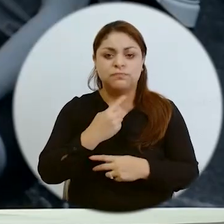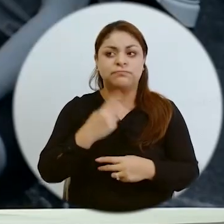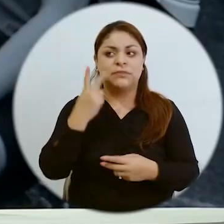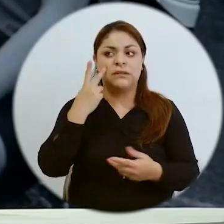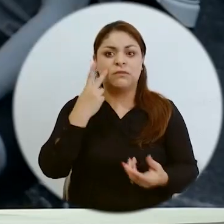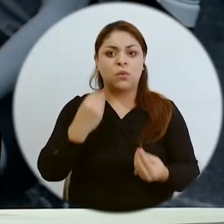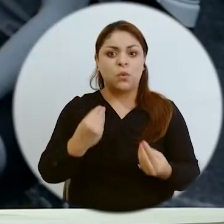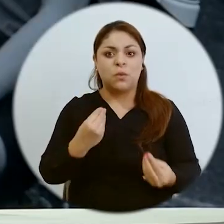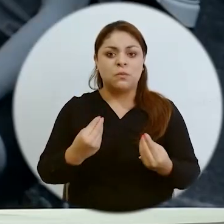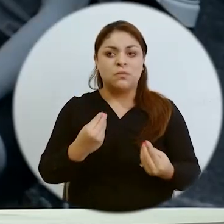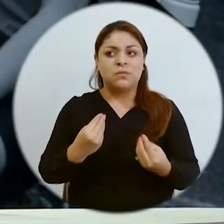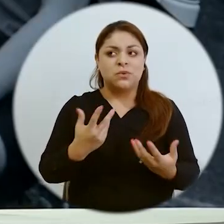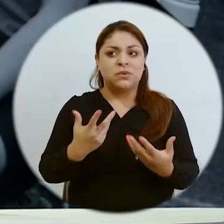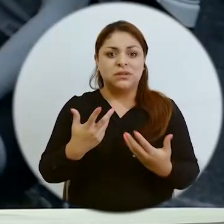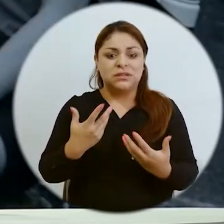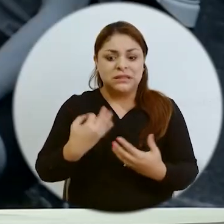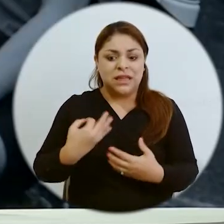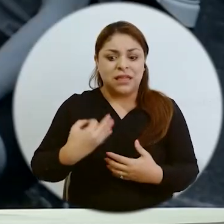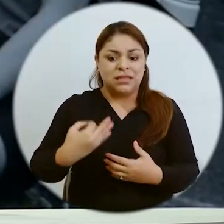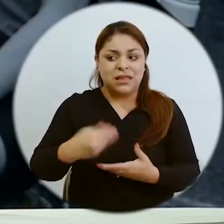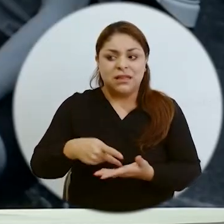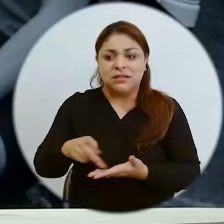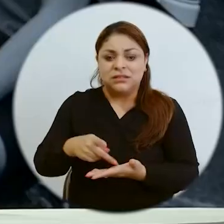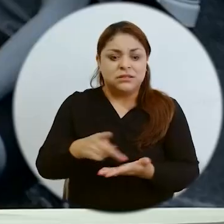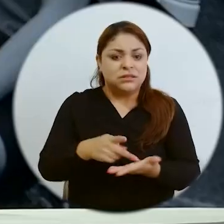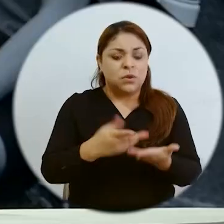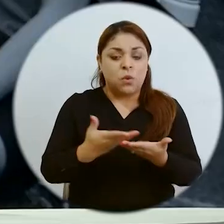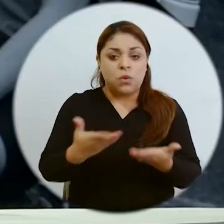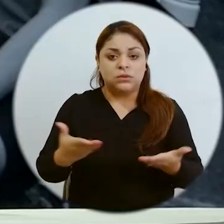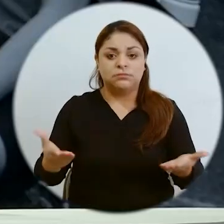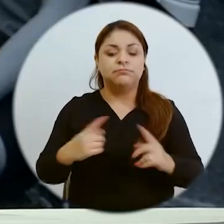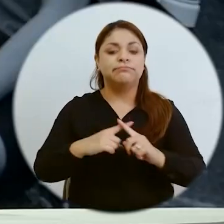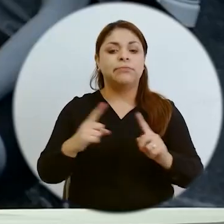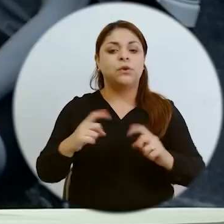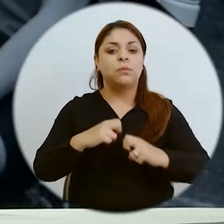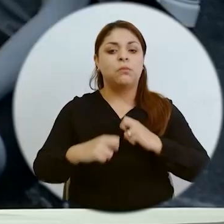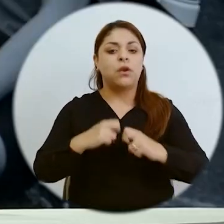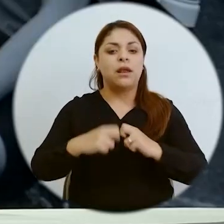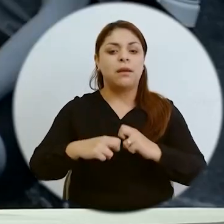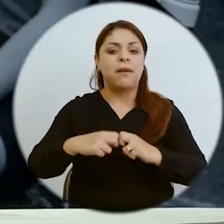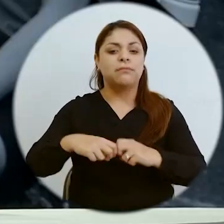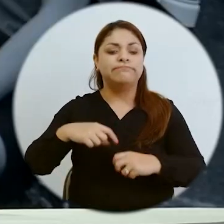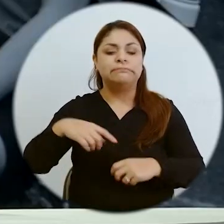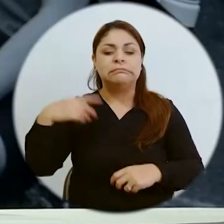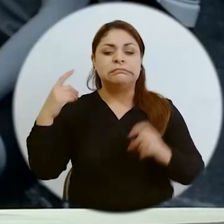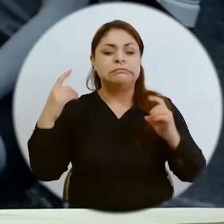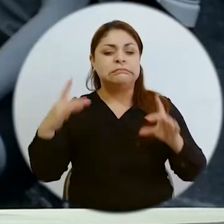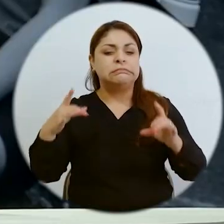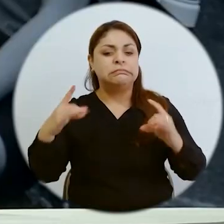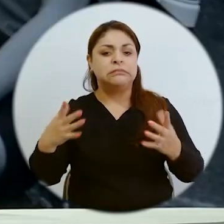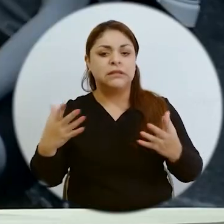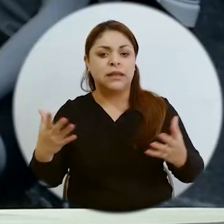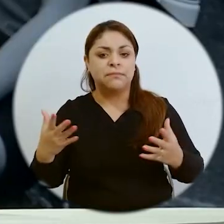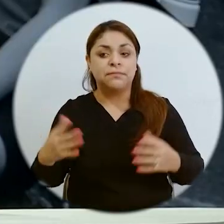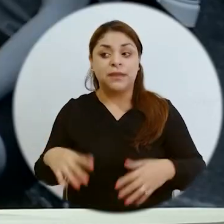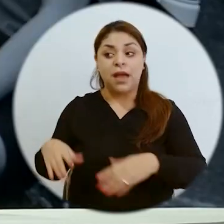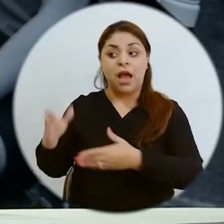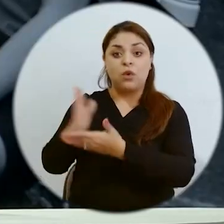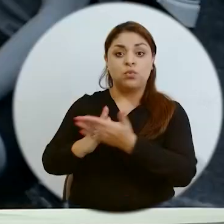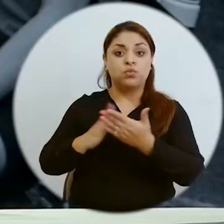ver cómo salen en el día a día. Pero con un problema más grave, que quienes más saben de